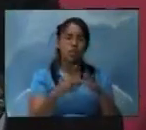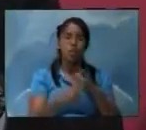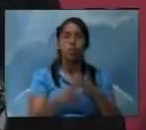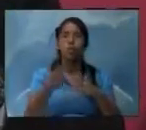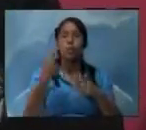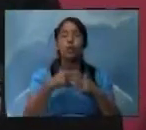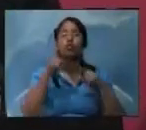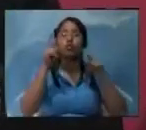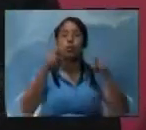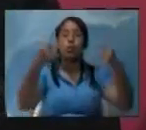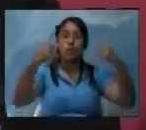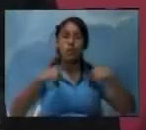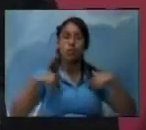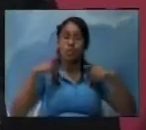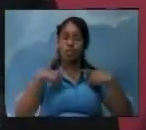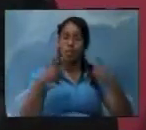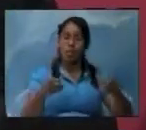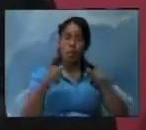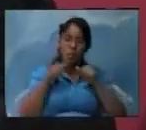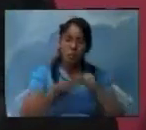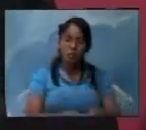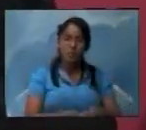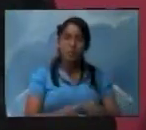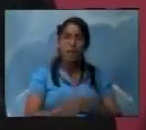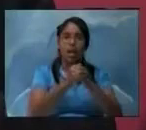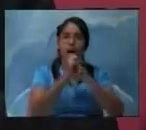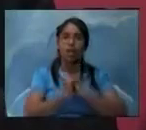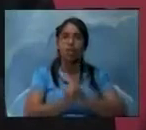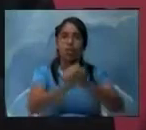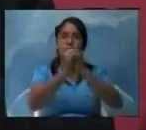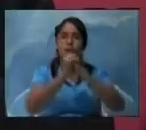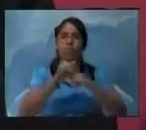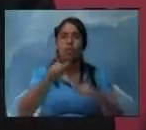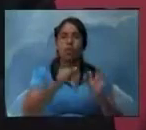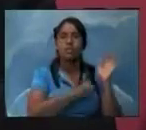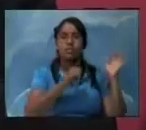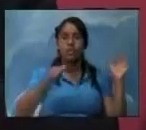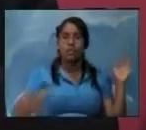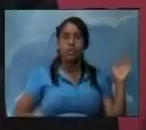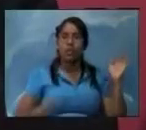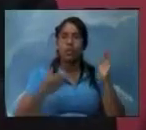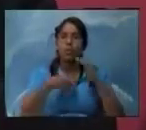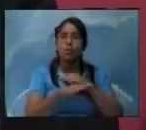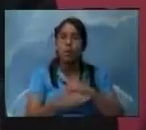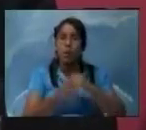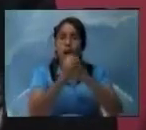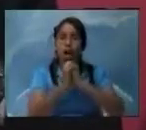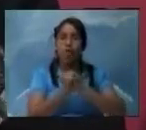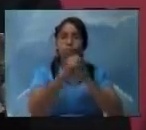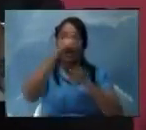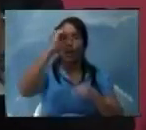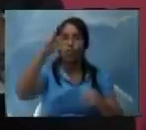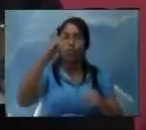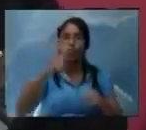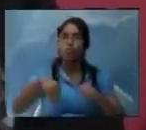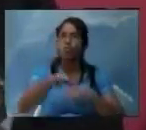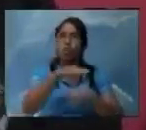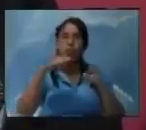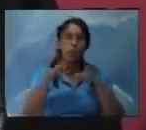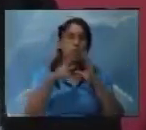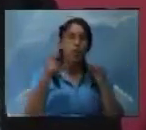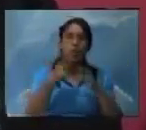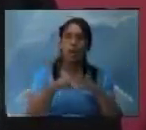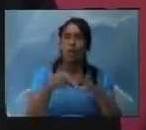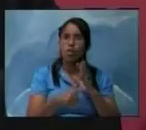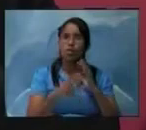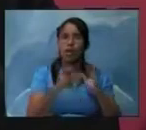pero tú y yo debemos permanecer adorando al Señor. Vamos a adorar al Señor sobre todas las